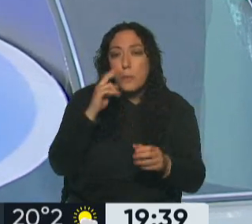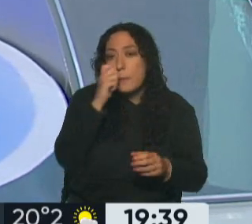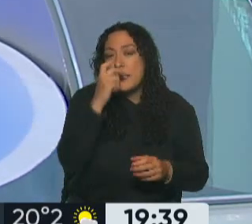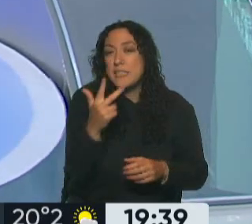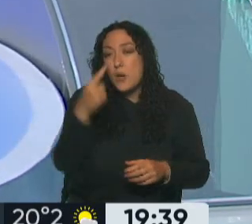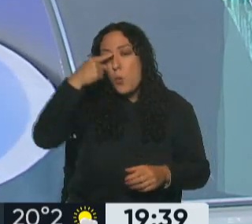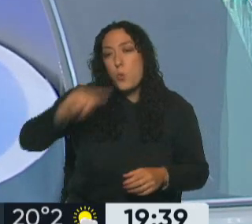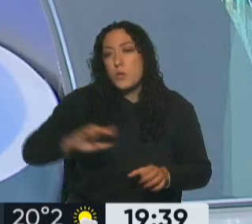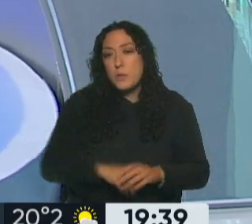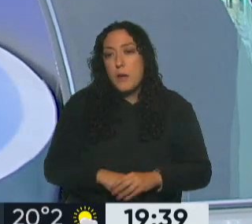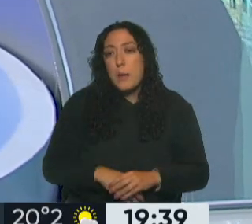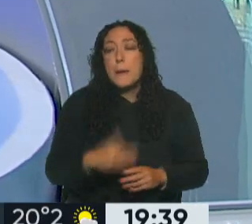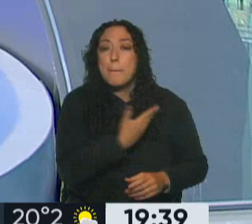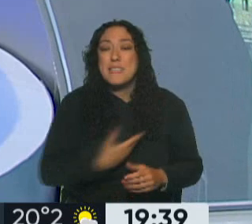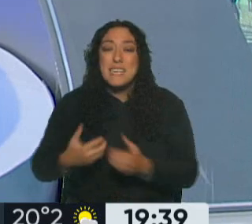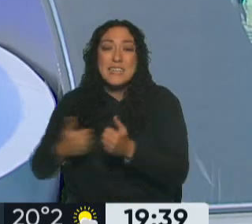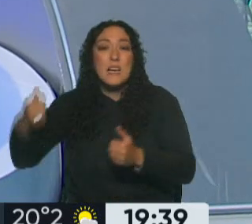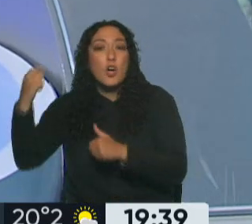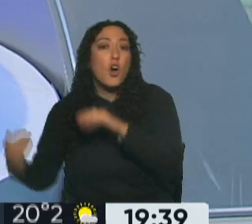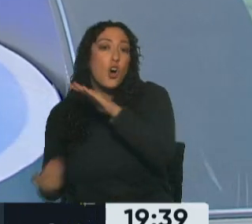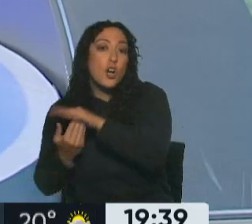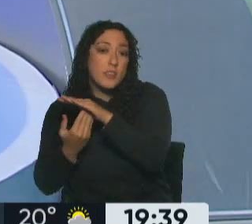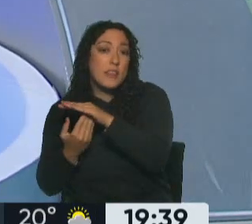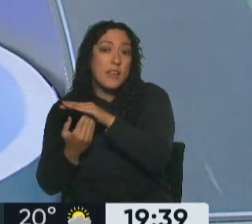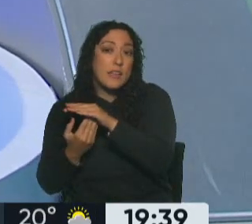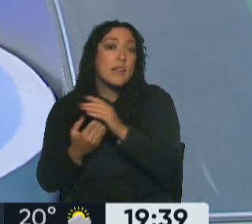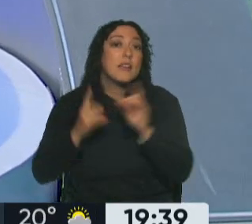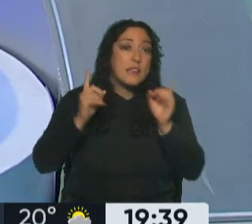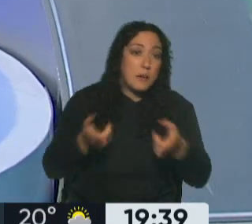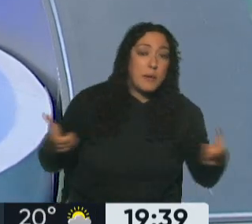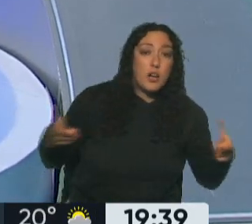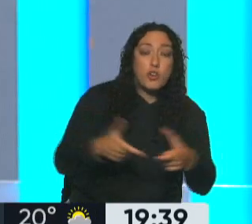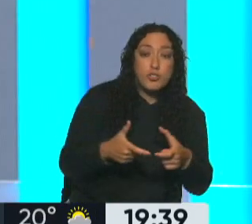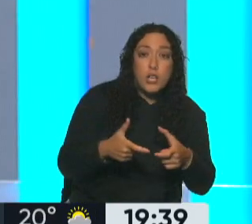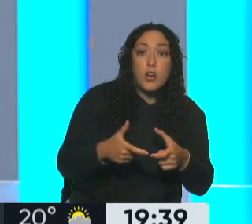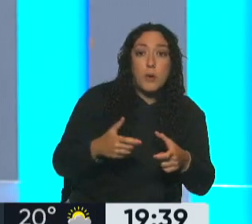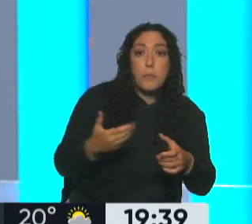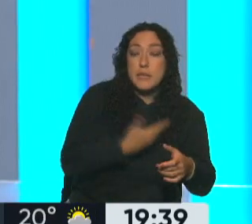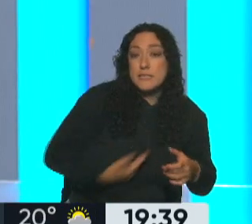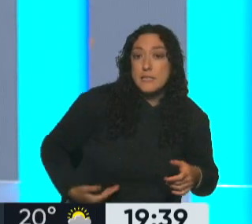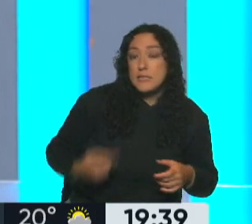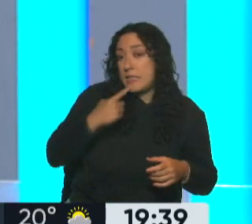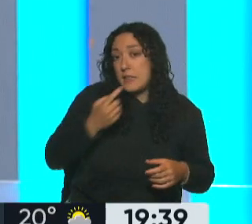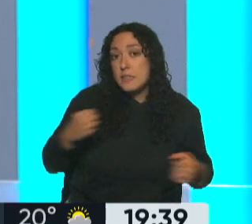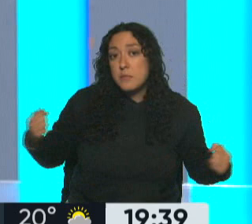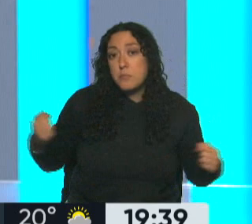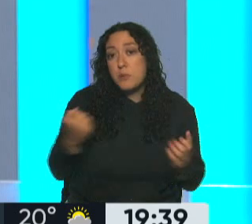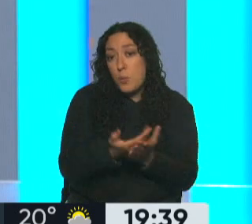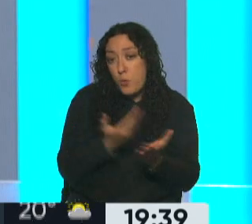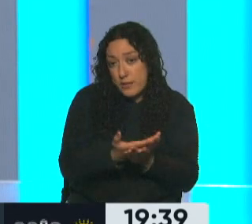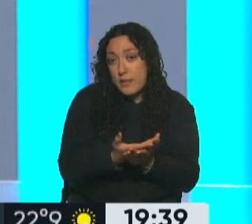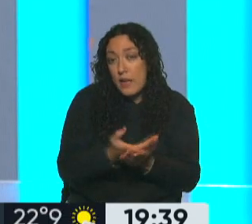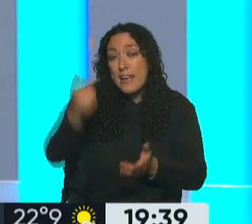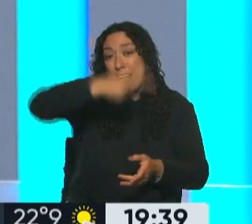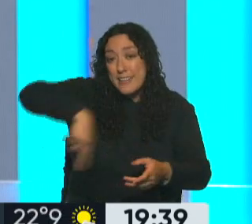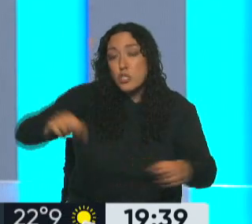iniciativa del presidente de la corte que también es el presidente del Consejo Horacio rosati se aprobó por unanimidad un proyecto que